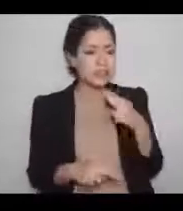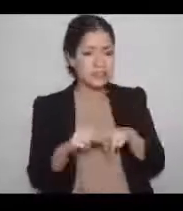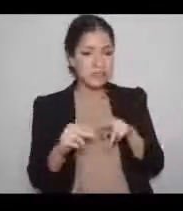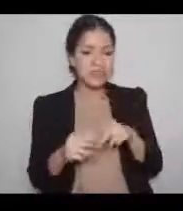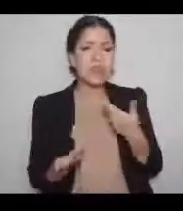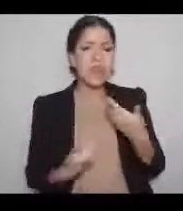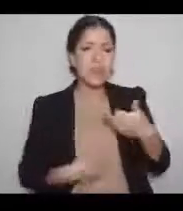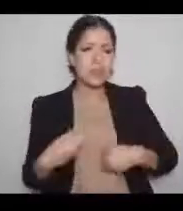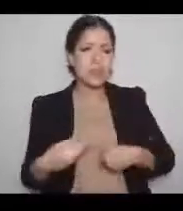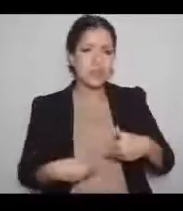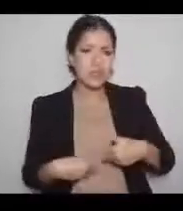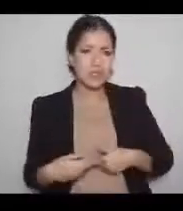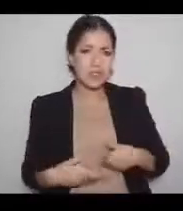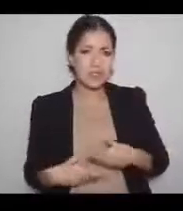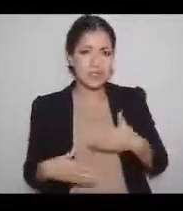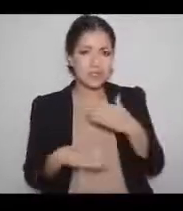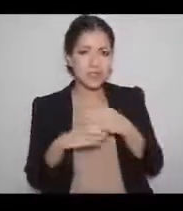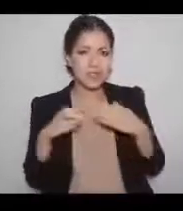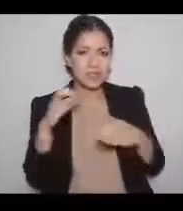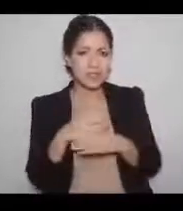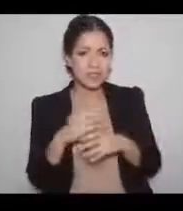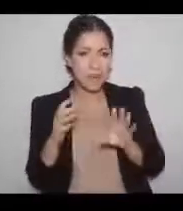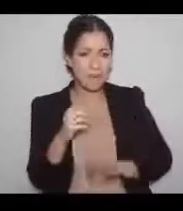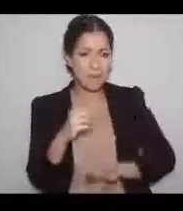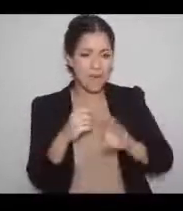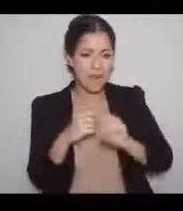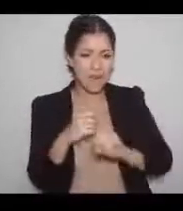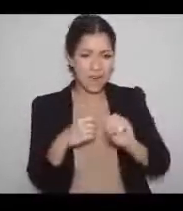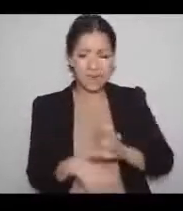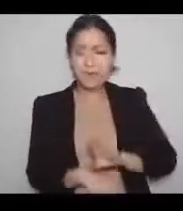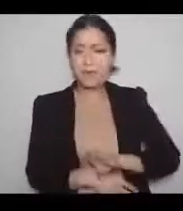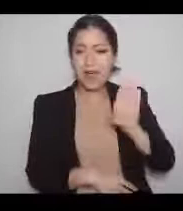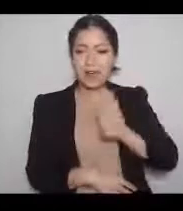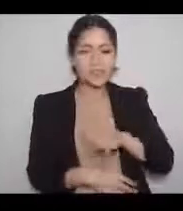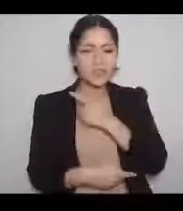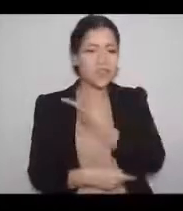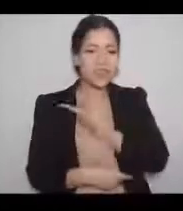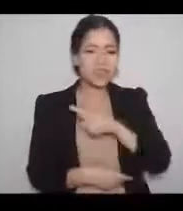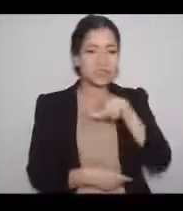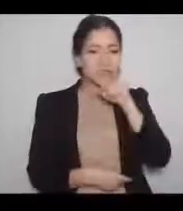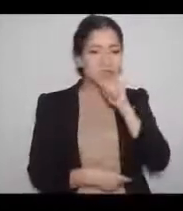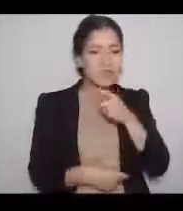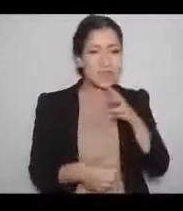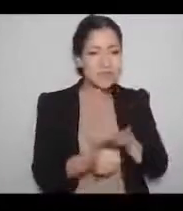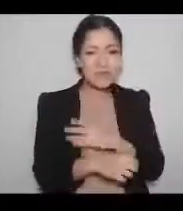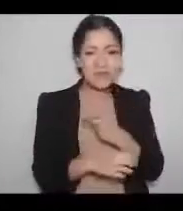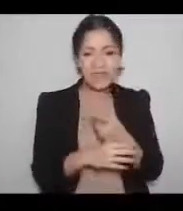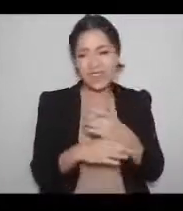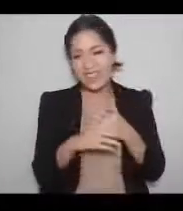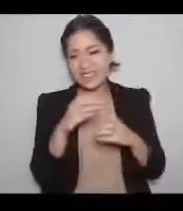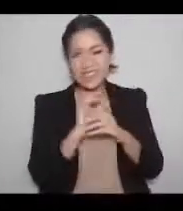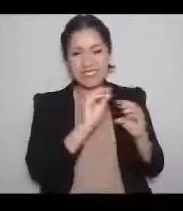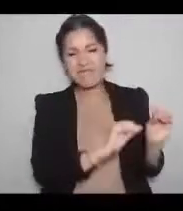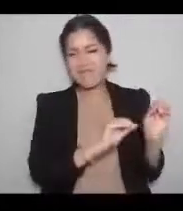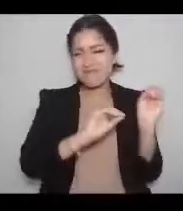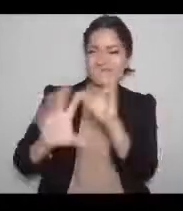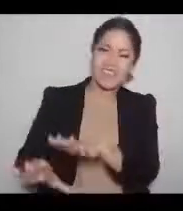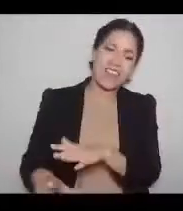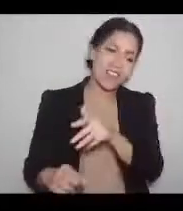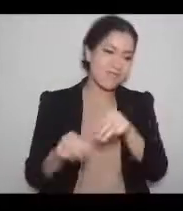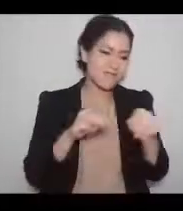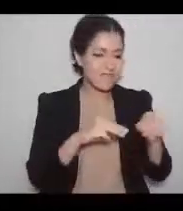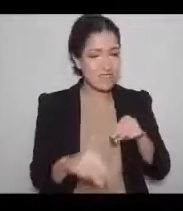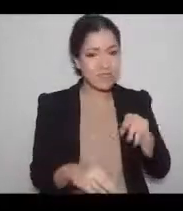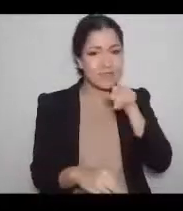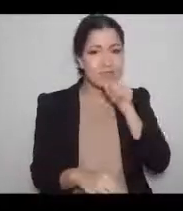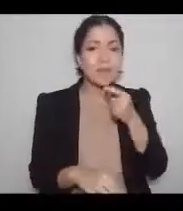Esa violencia es más sana que la violencia real. Estás orando. Soñé que los planetas escapaban de sus órbitas. El